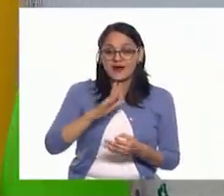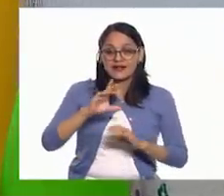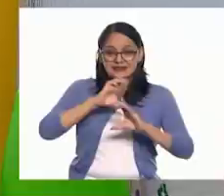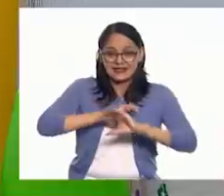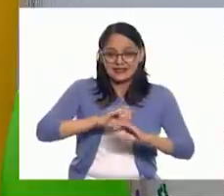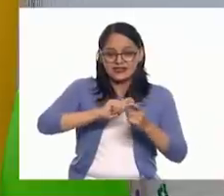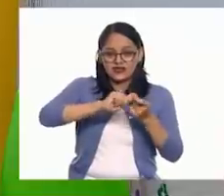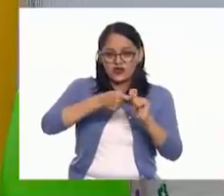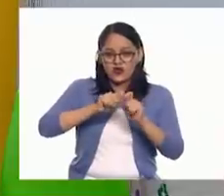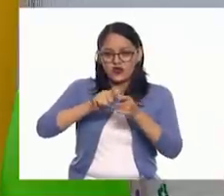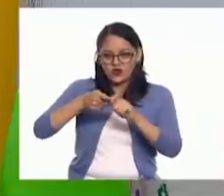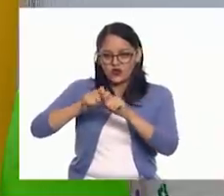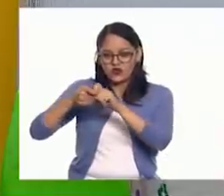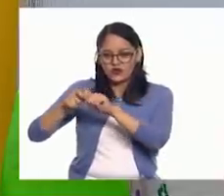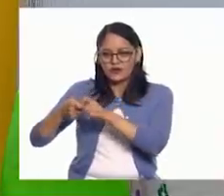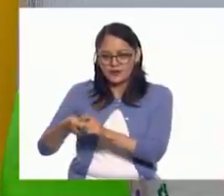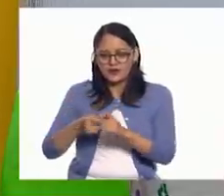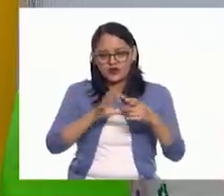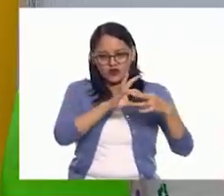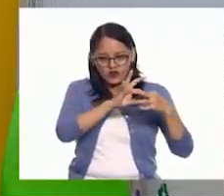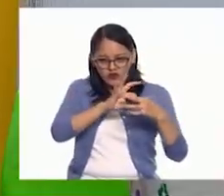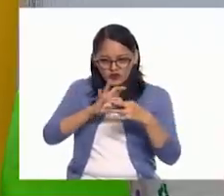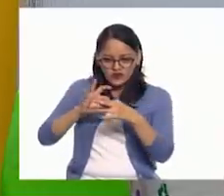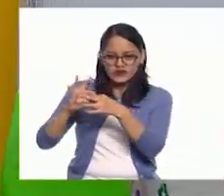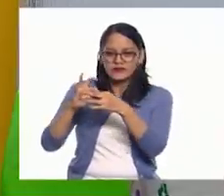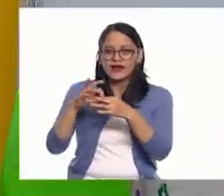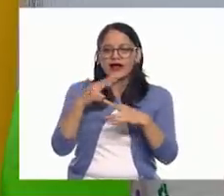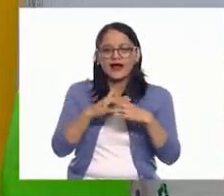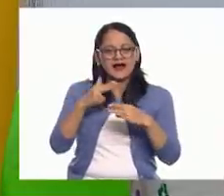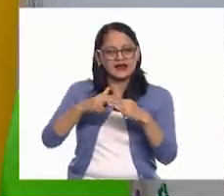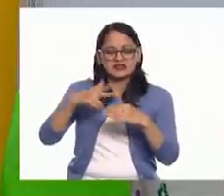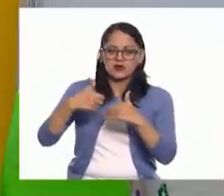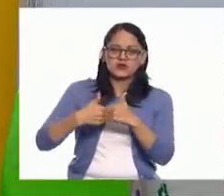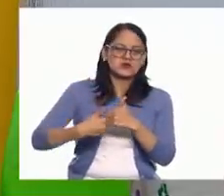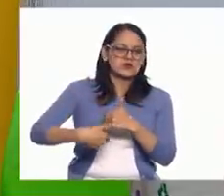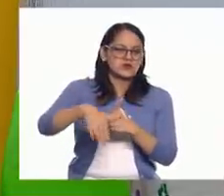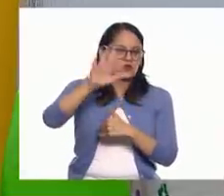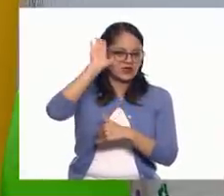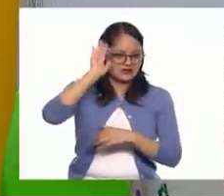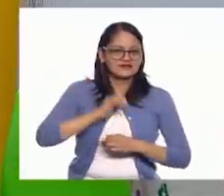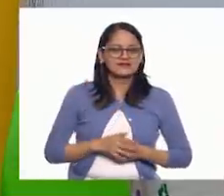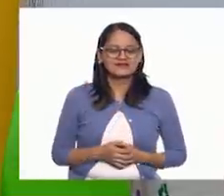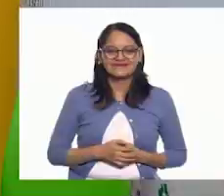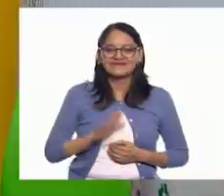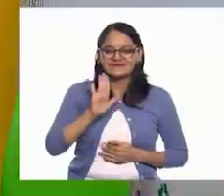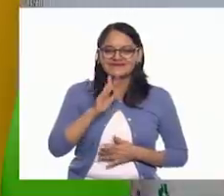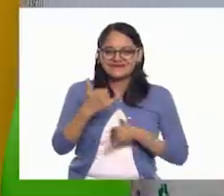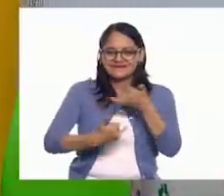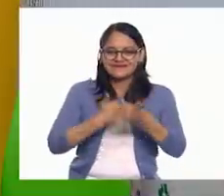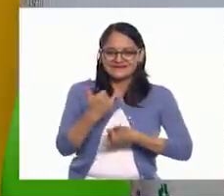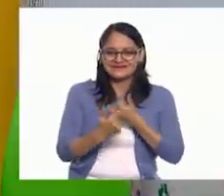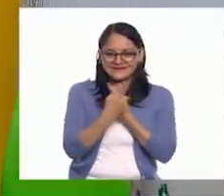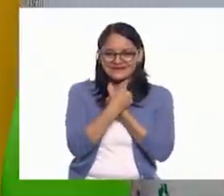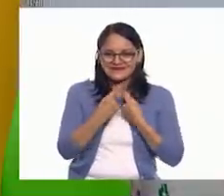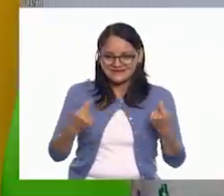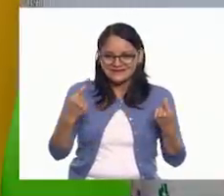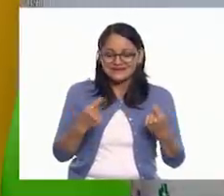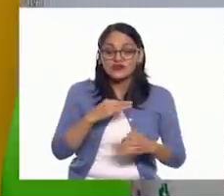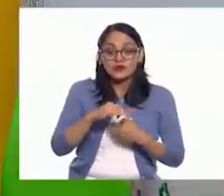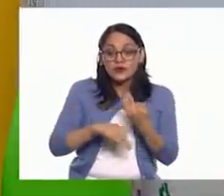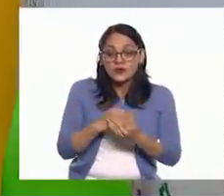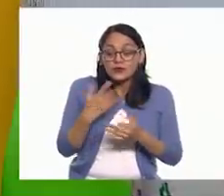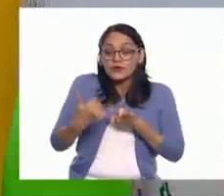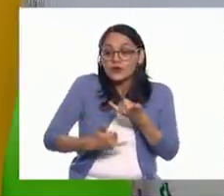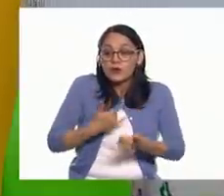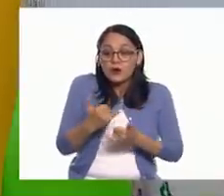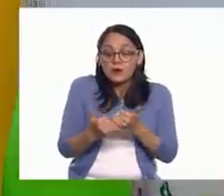nudo, nudo por nudo, hasta el infinito, como los juegos de los niños que nunca